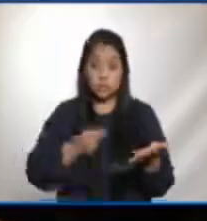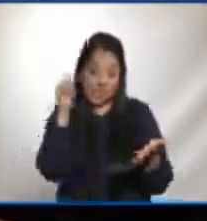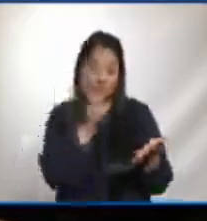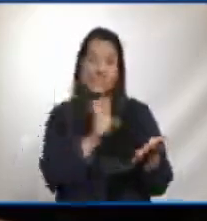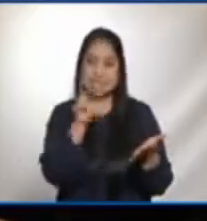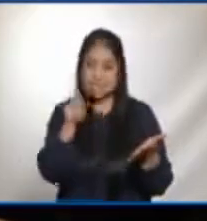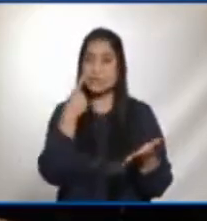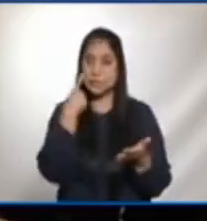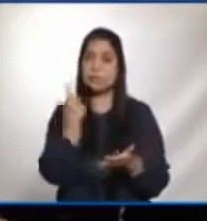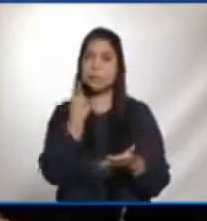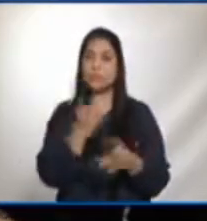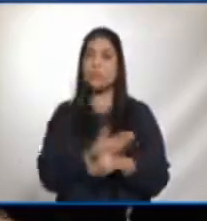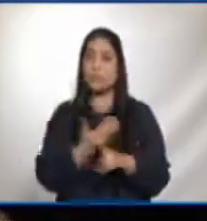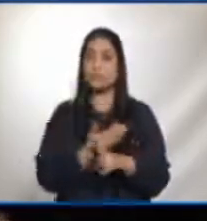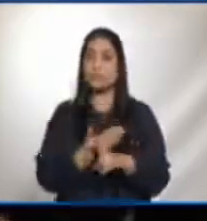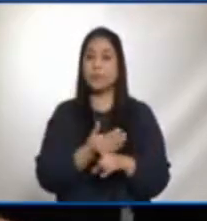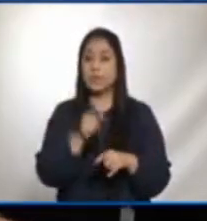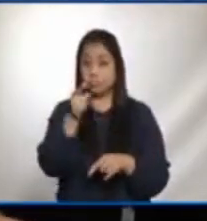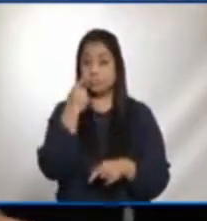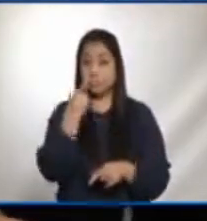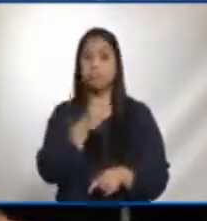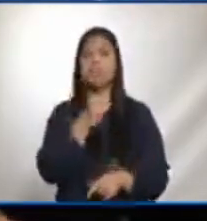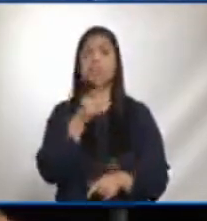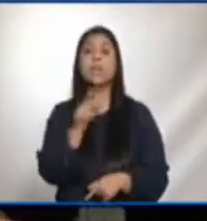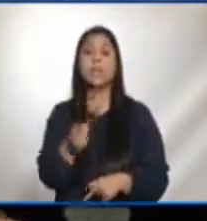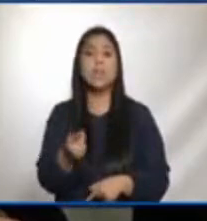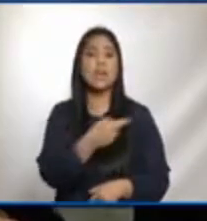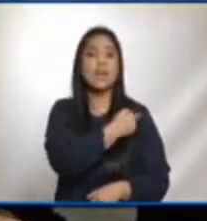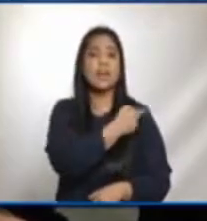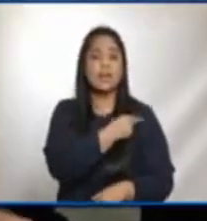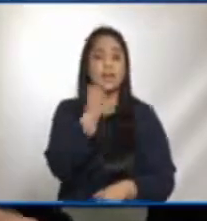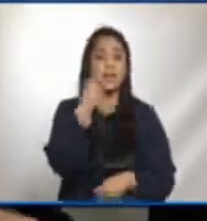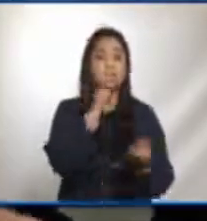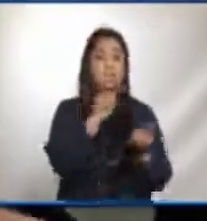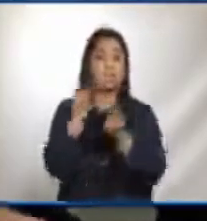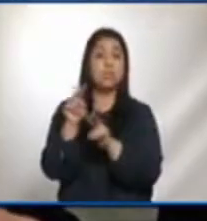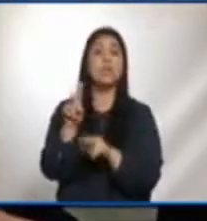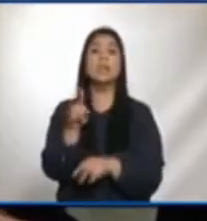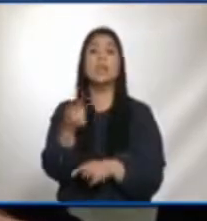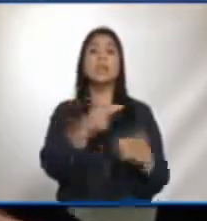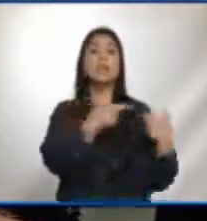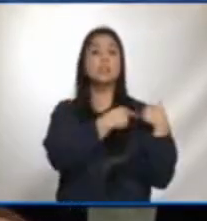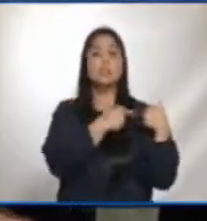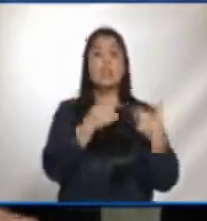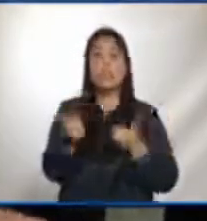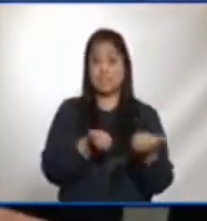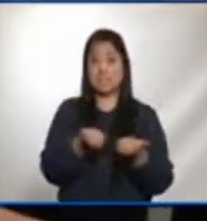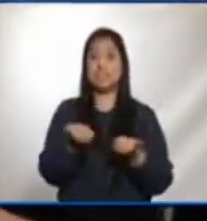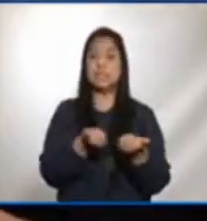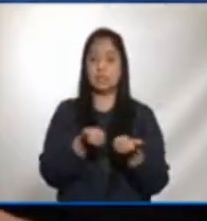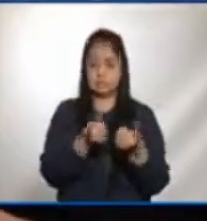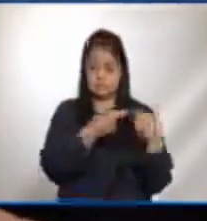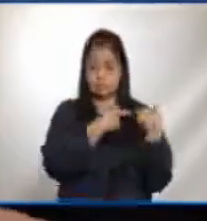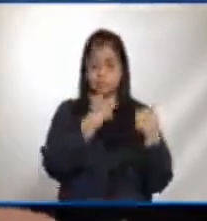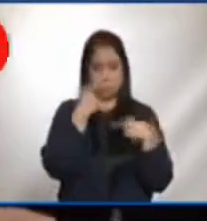origen del problema. Y eso es que queremos deducir las responsabilidades administrativas de quien resulta responsable de ello. Si está